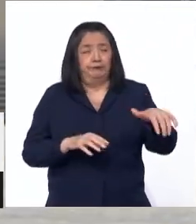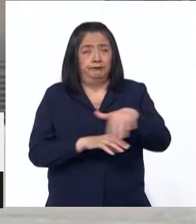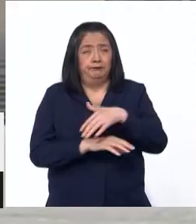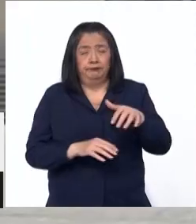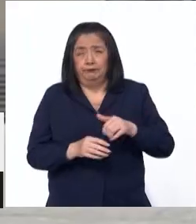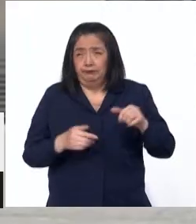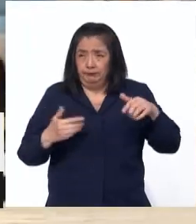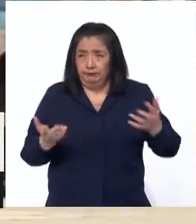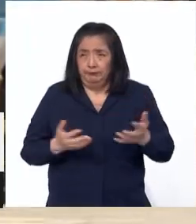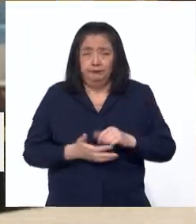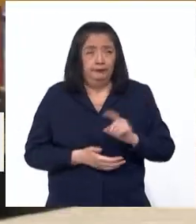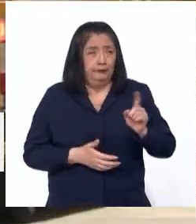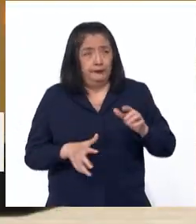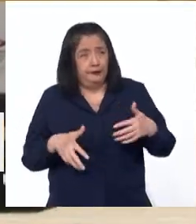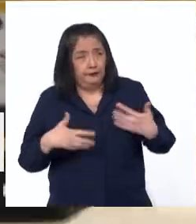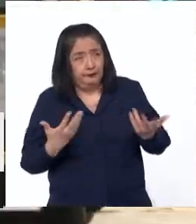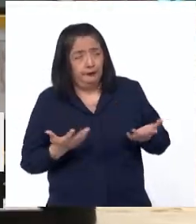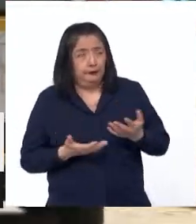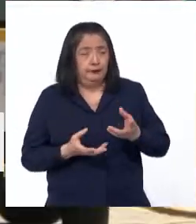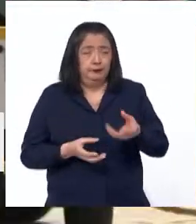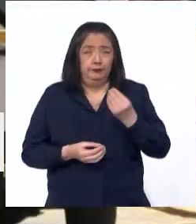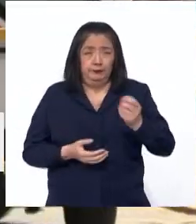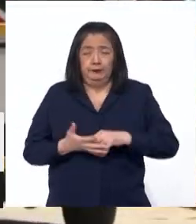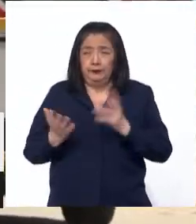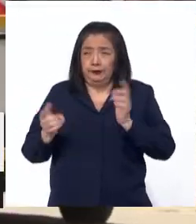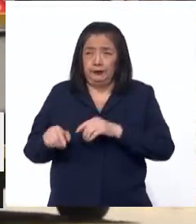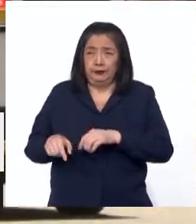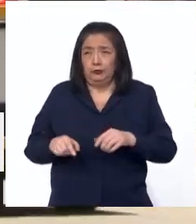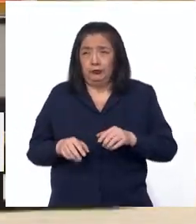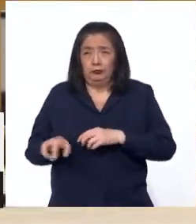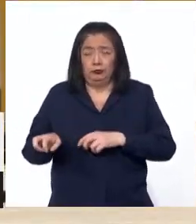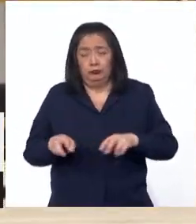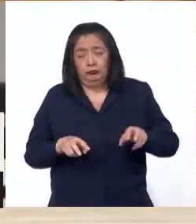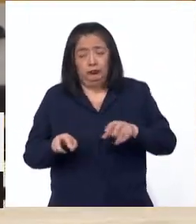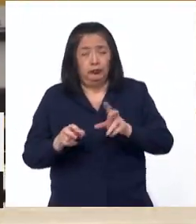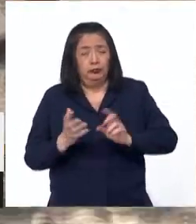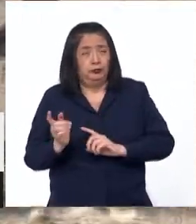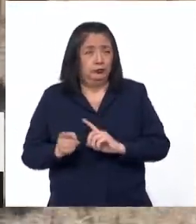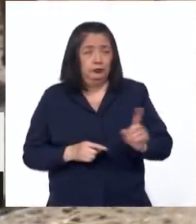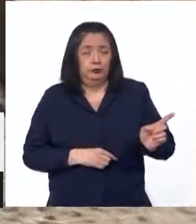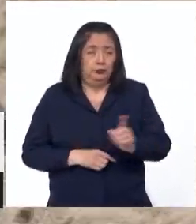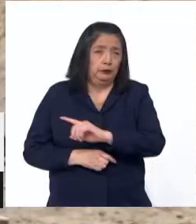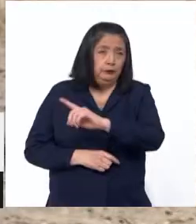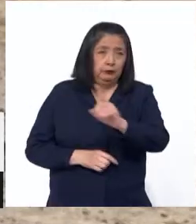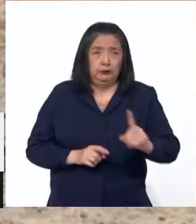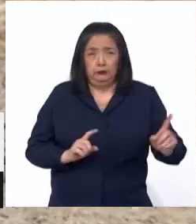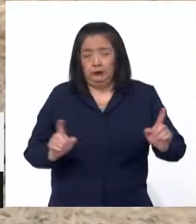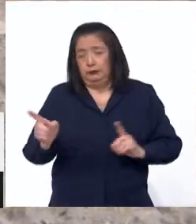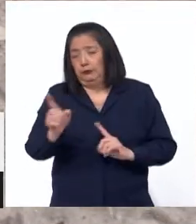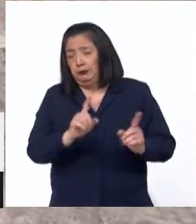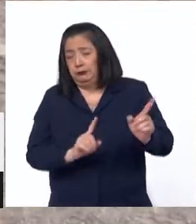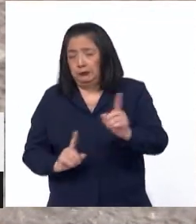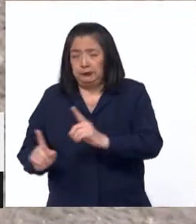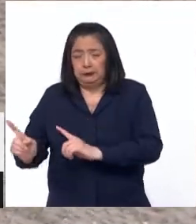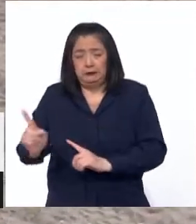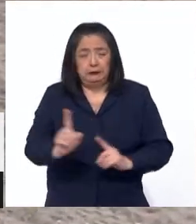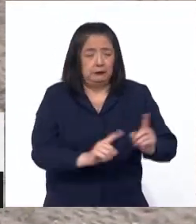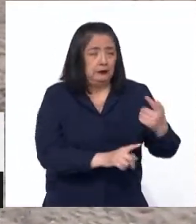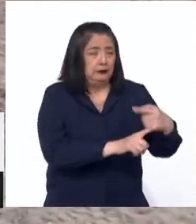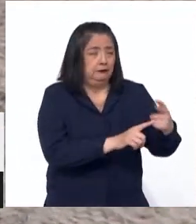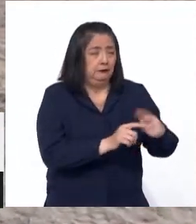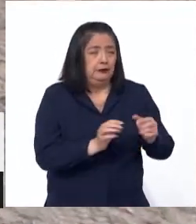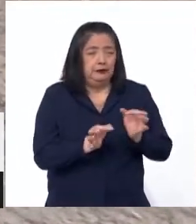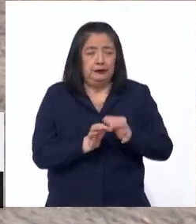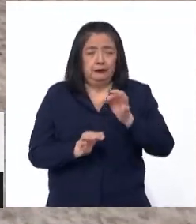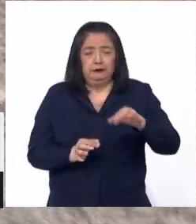callejeros hay en el distrito no se puede establecer porque estos deambulan, ¿no? Vienen y van entre distrito y distrito, Paucarpata, Mariano Melgar,